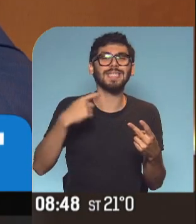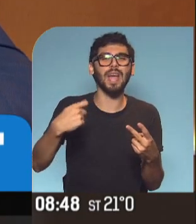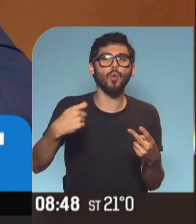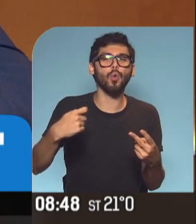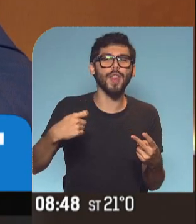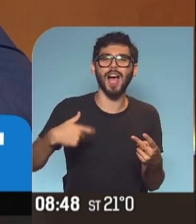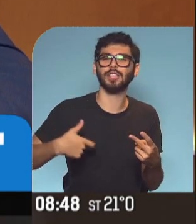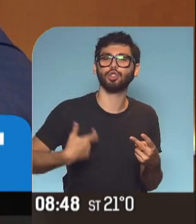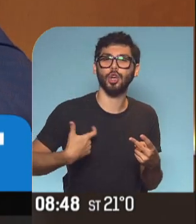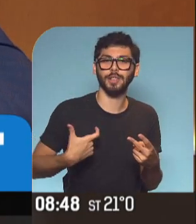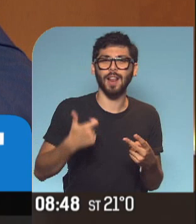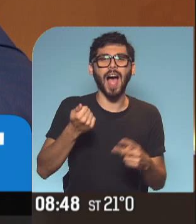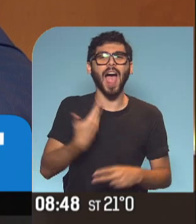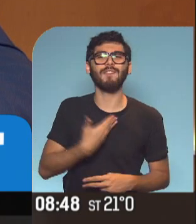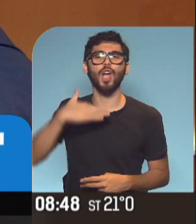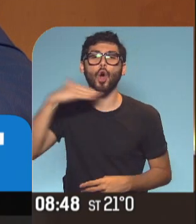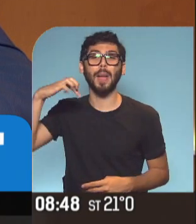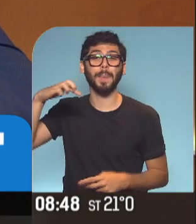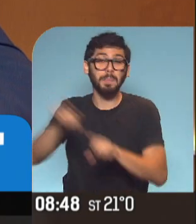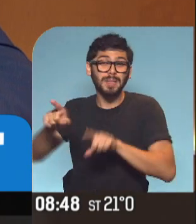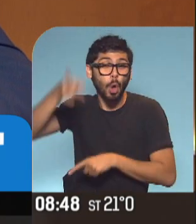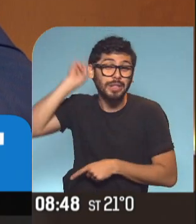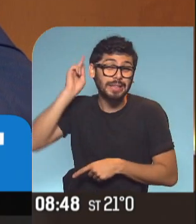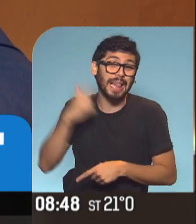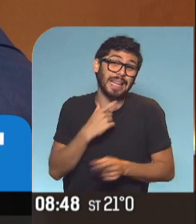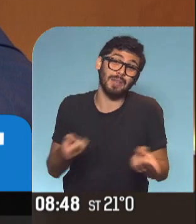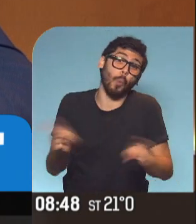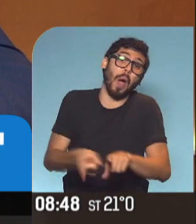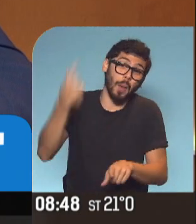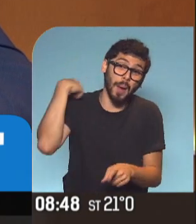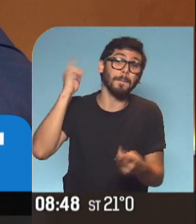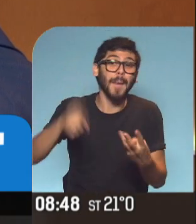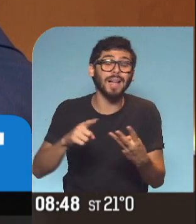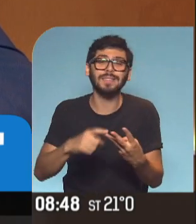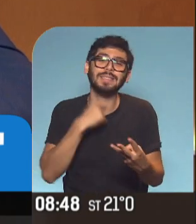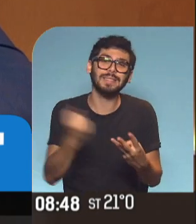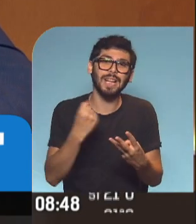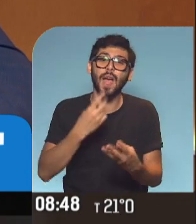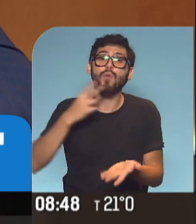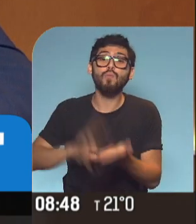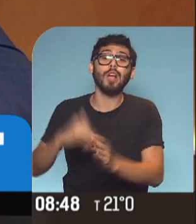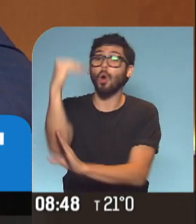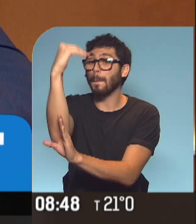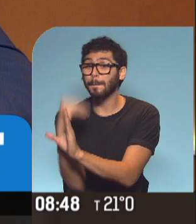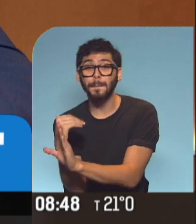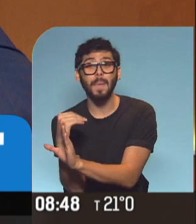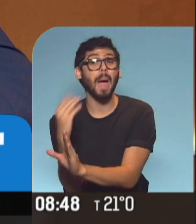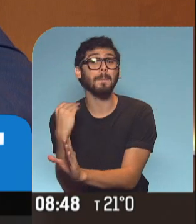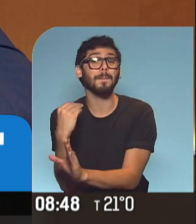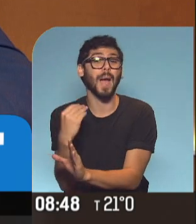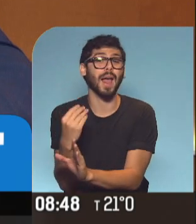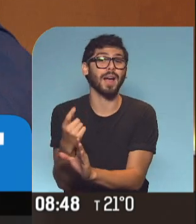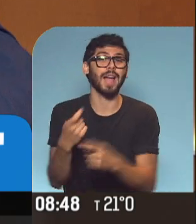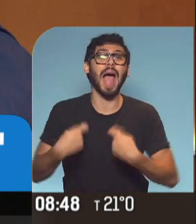el esquema de a efe jp como tienen los chilenos y tercero busca una reducción drástica de los impuestos para disminuir al mínimo posible